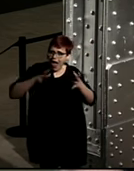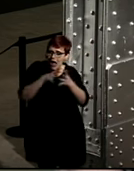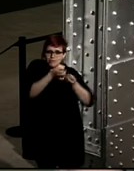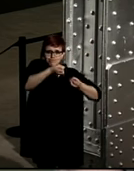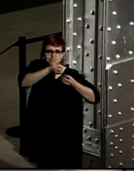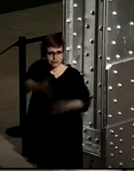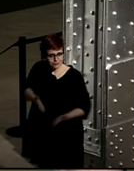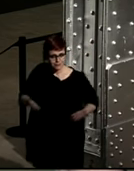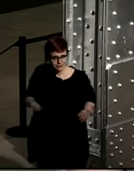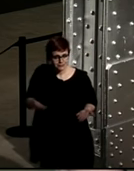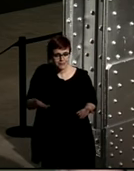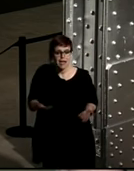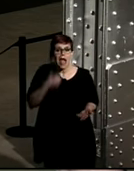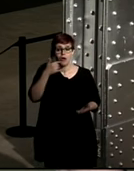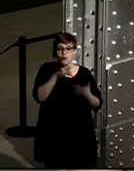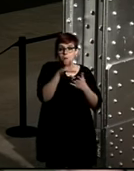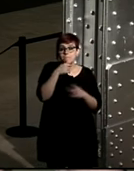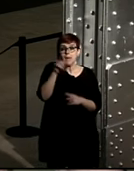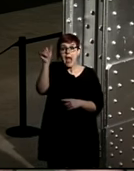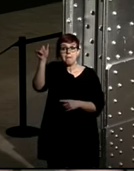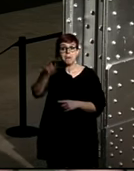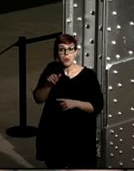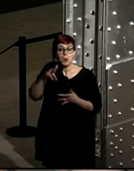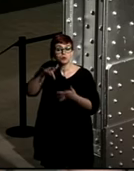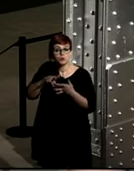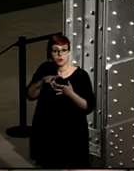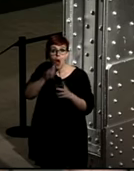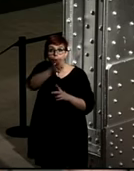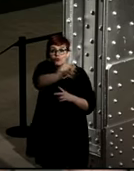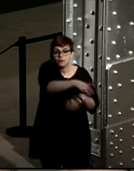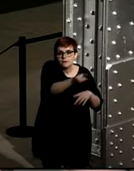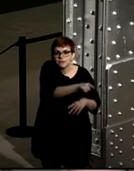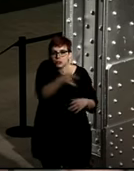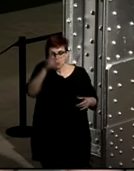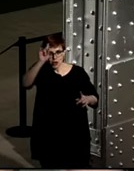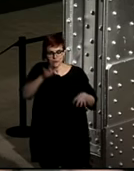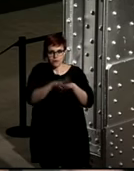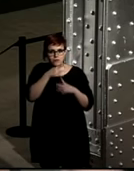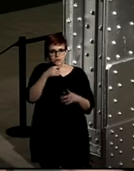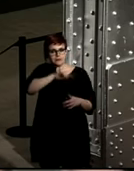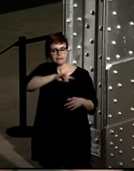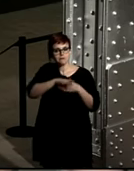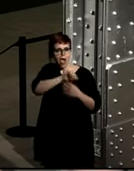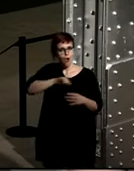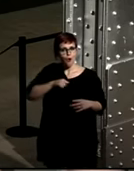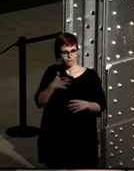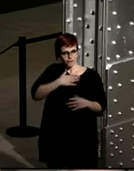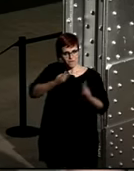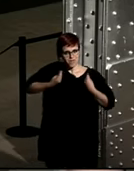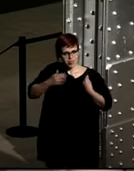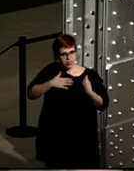personas, y más con esta película, no sé si voy a hacer más películas, pero esta película me ha salido dentro porque tiene tintes autobiográficos y porque tiene que